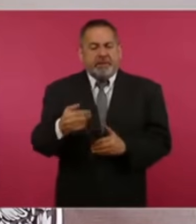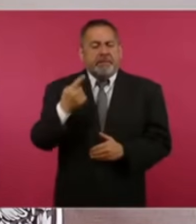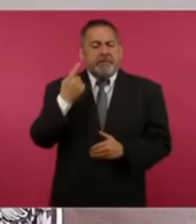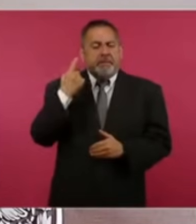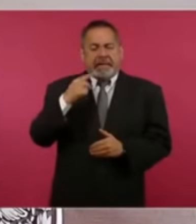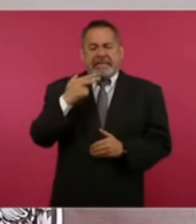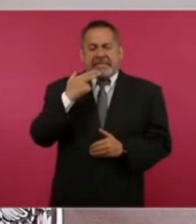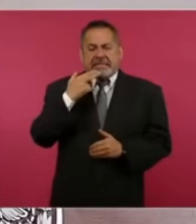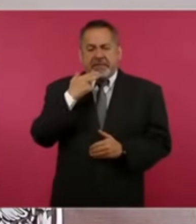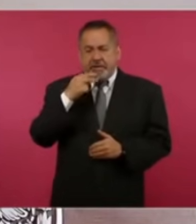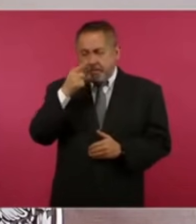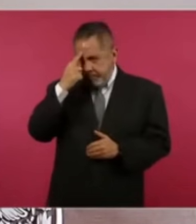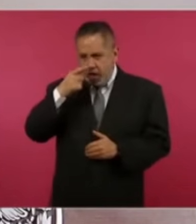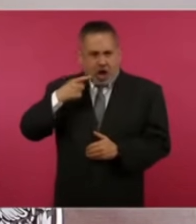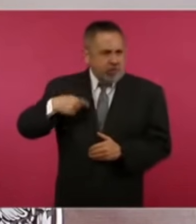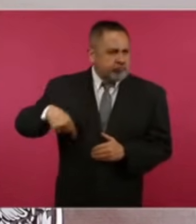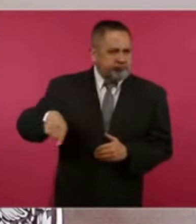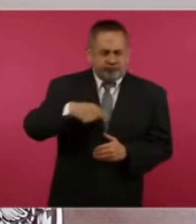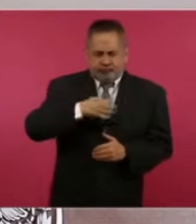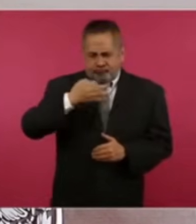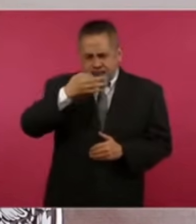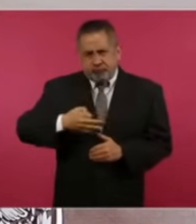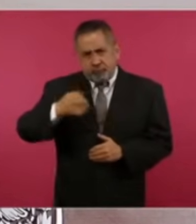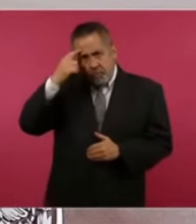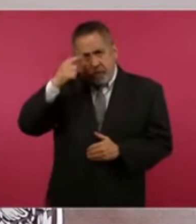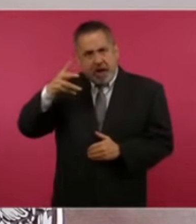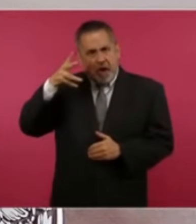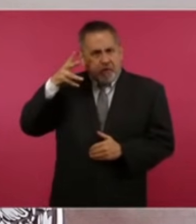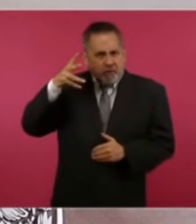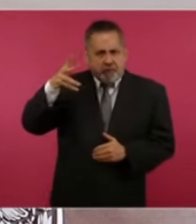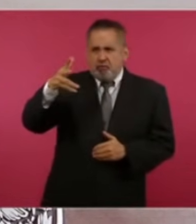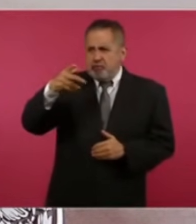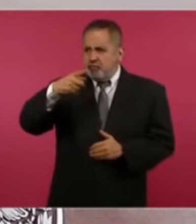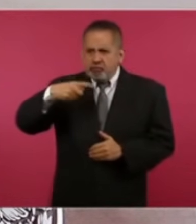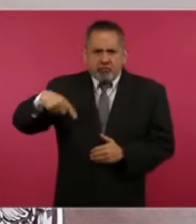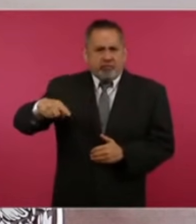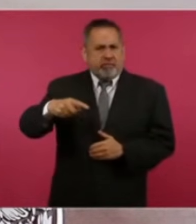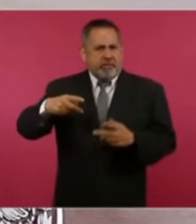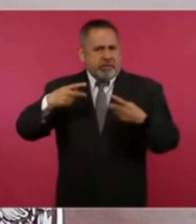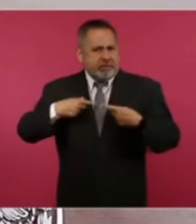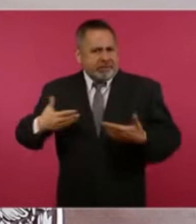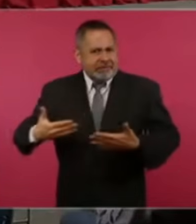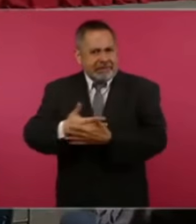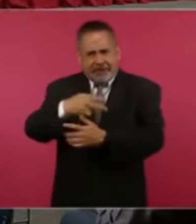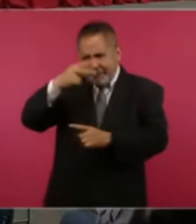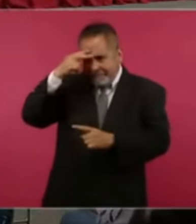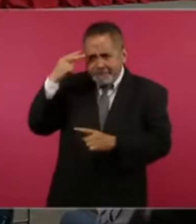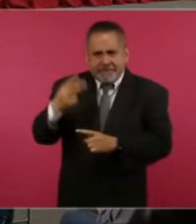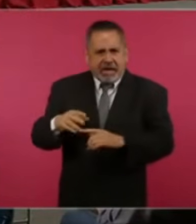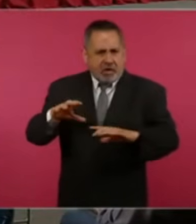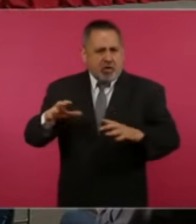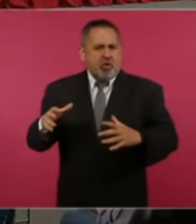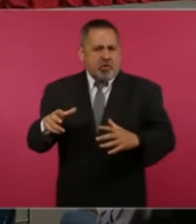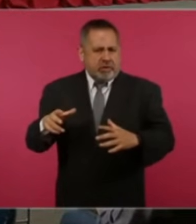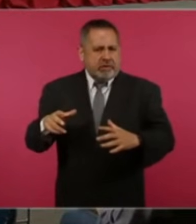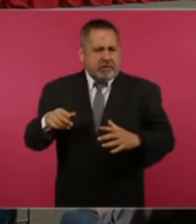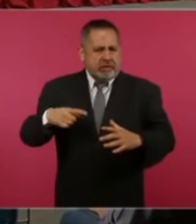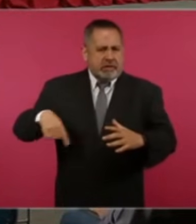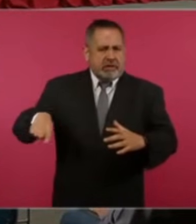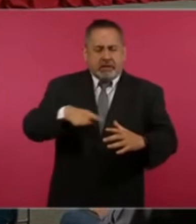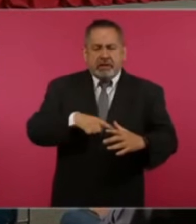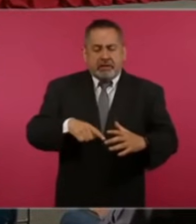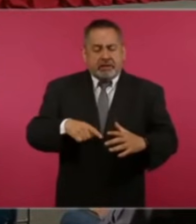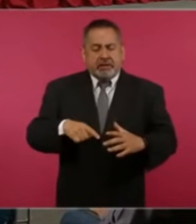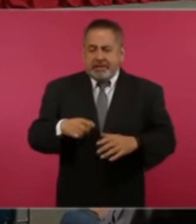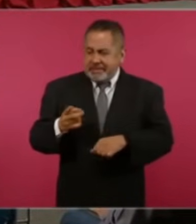del trabajo, en el derecho al futuro de millones de mexicanos que viven y que